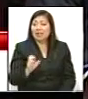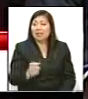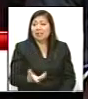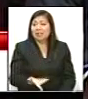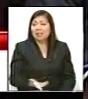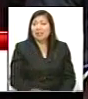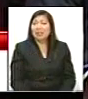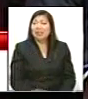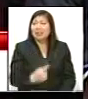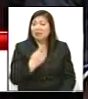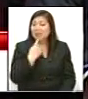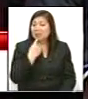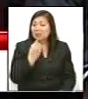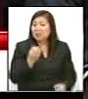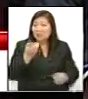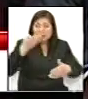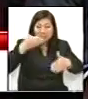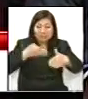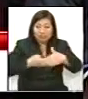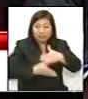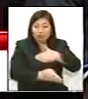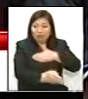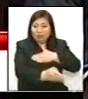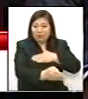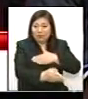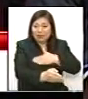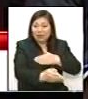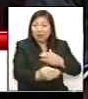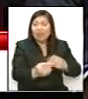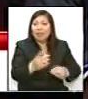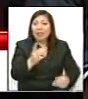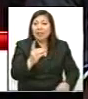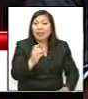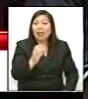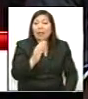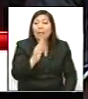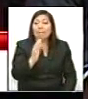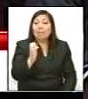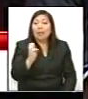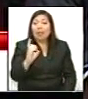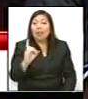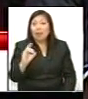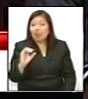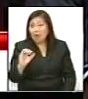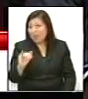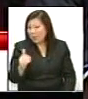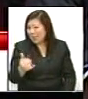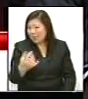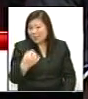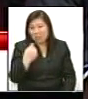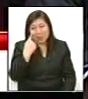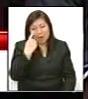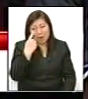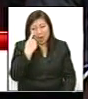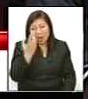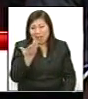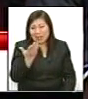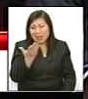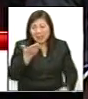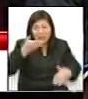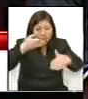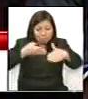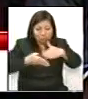comúnmente se le llama a la Vía Expresa el Zanjón de Bedoya. Los que tenemos años, sobre todo, siempre se la ha conocido por el Zanjón de